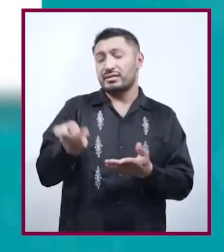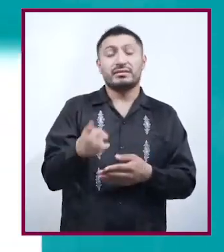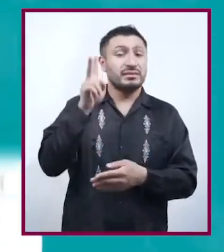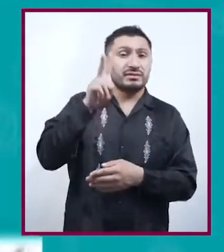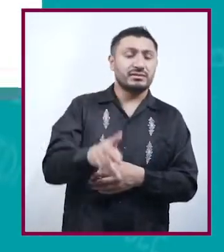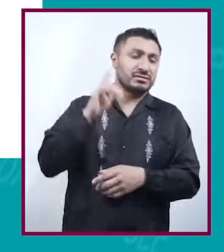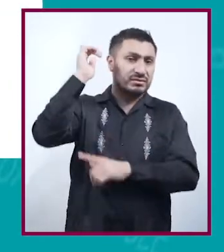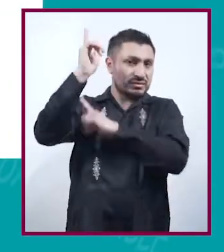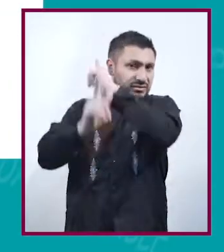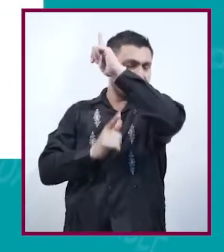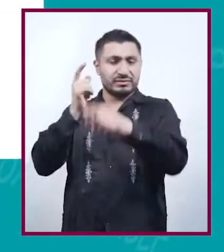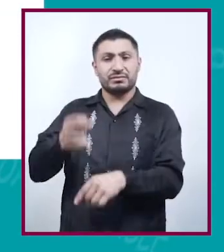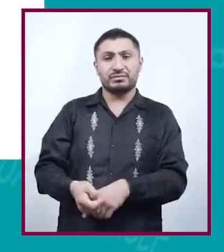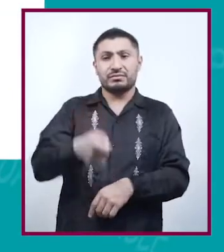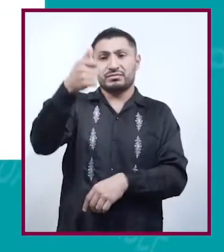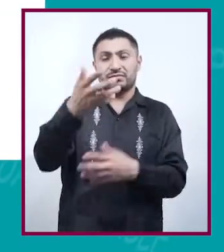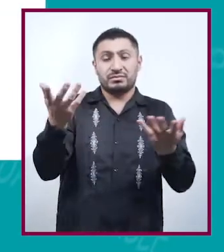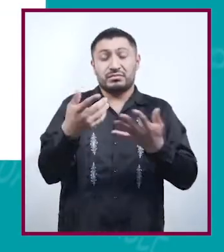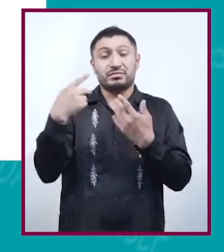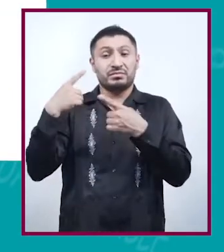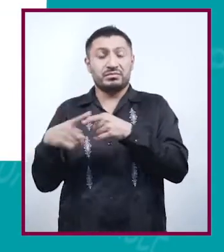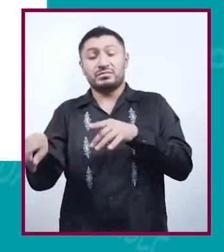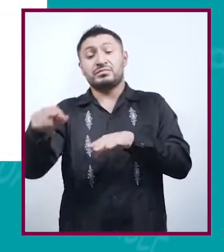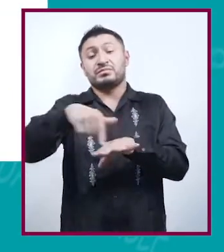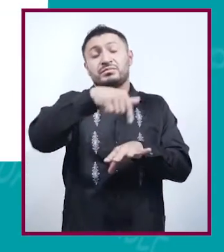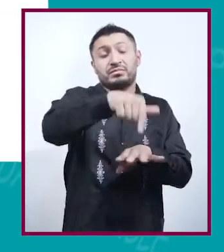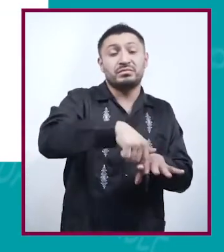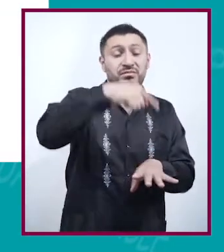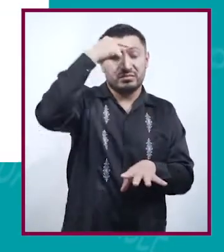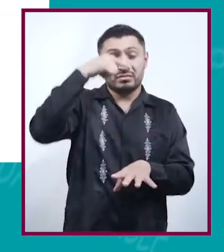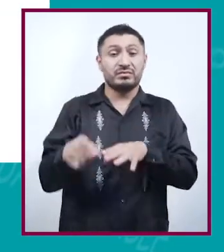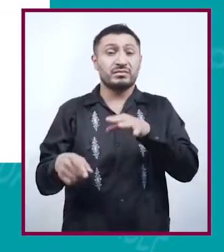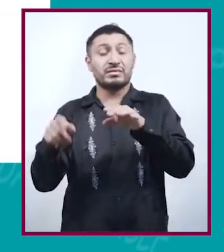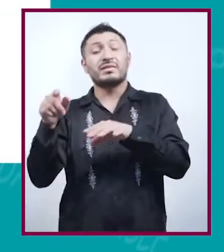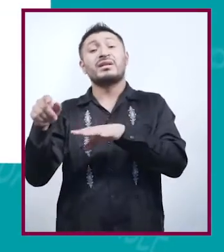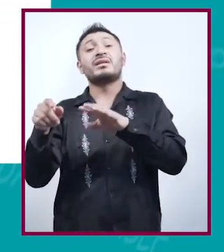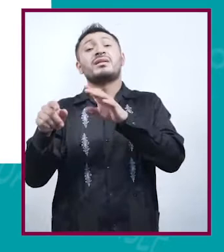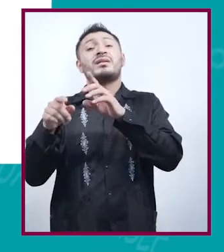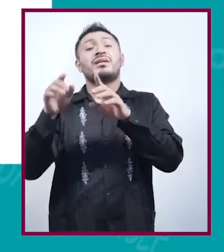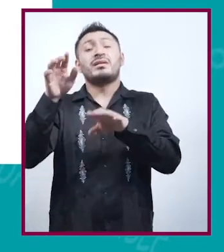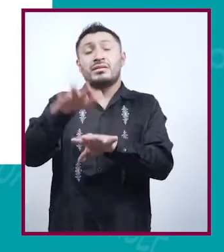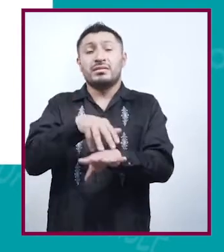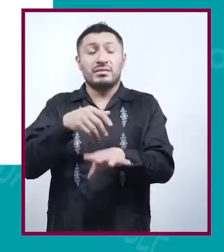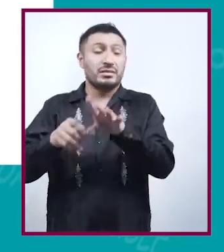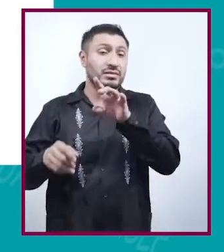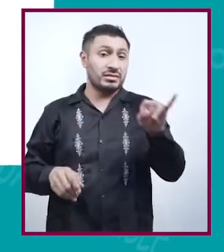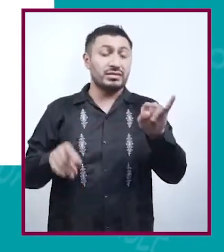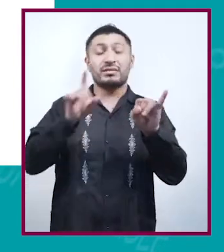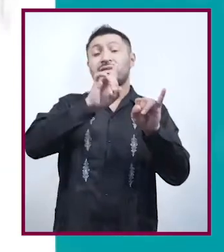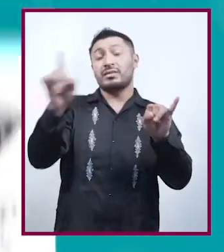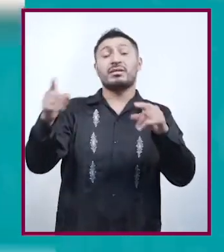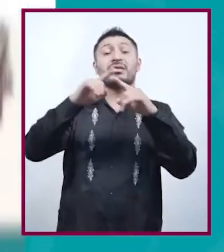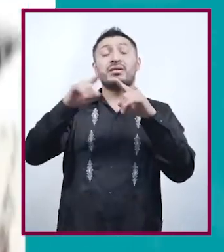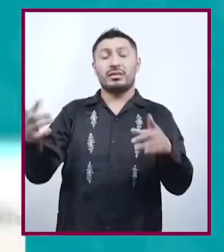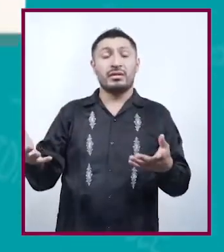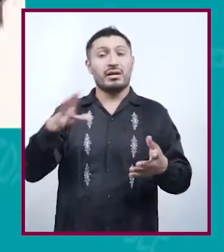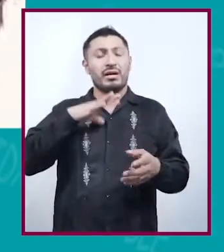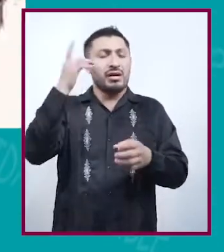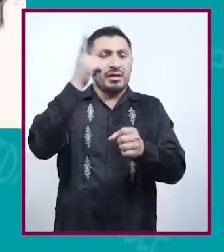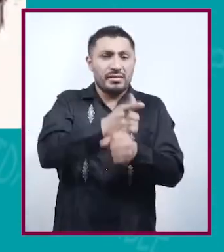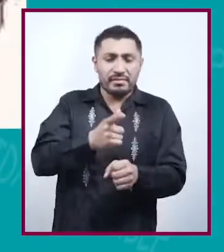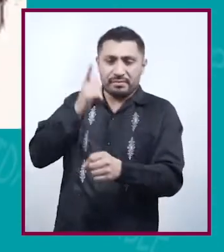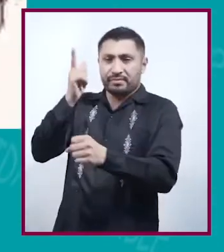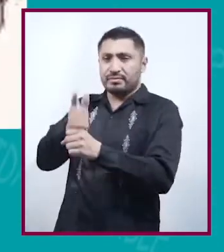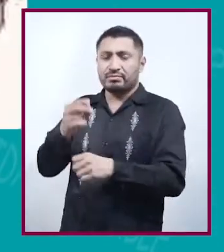oro? Por cierto que los griegos fueron los primeros en hacer moldes diferentes para el pie izquierdo y el derecho.